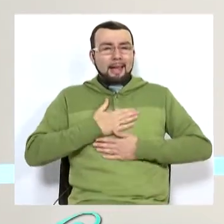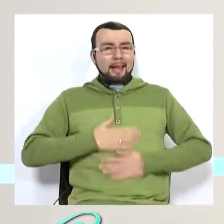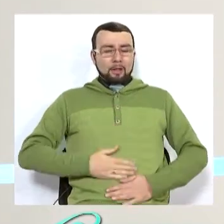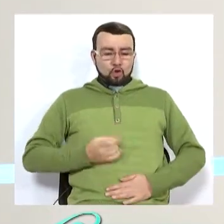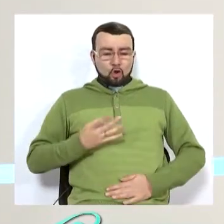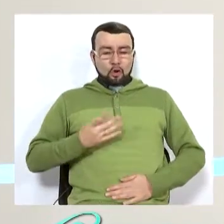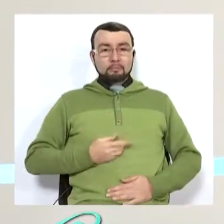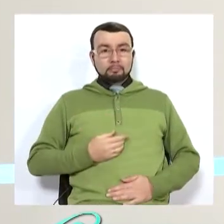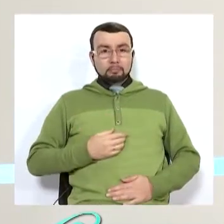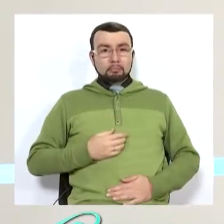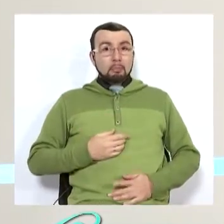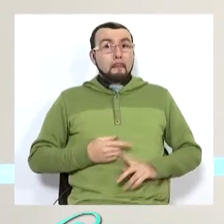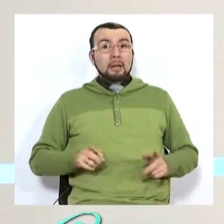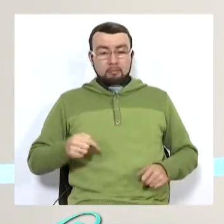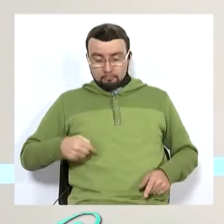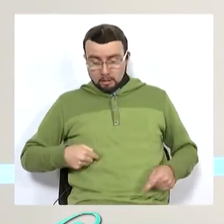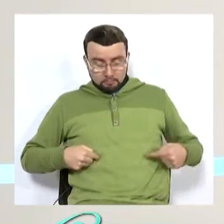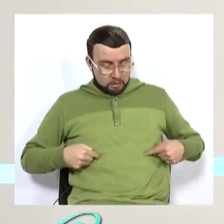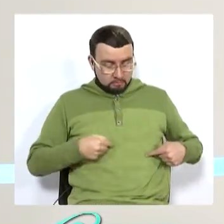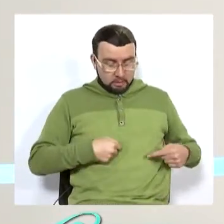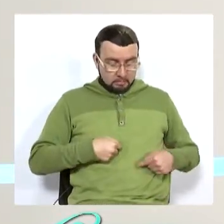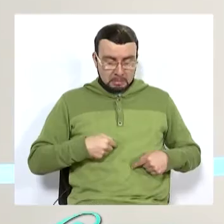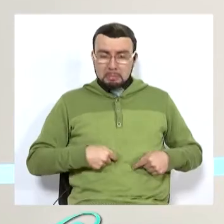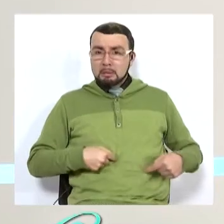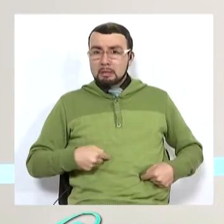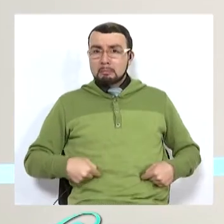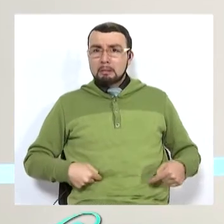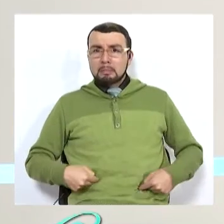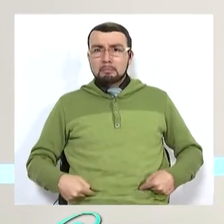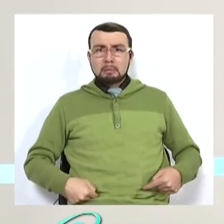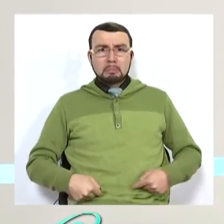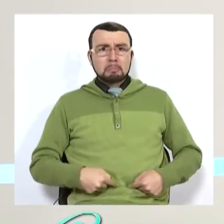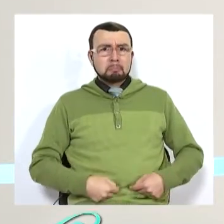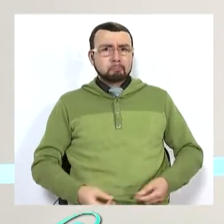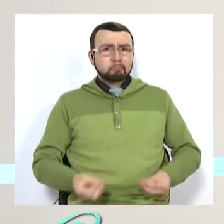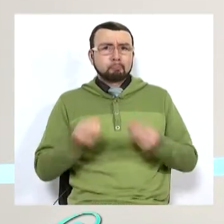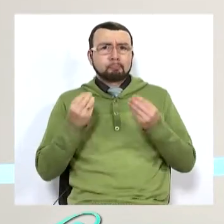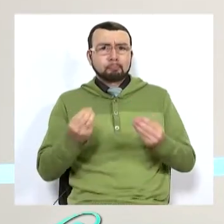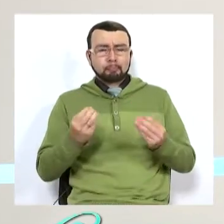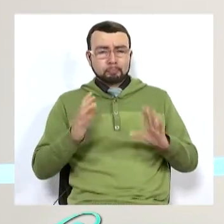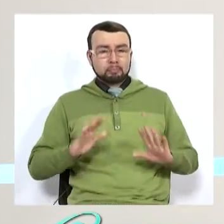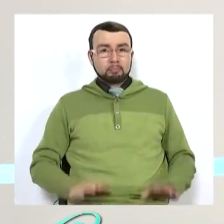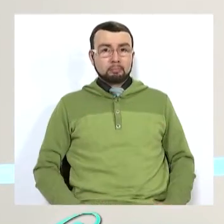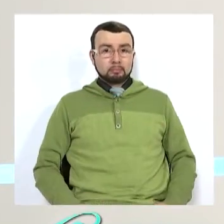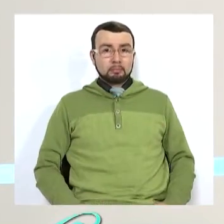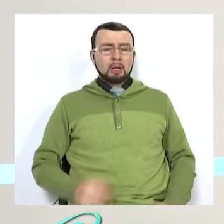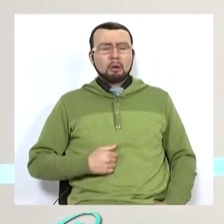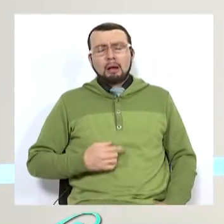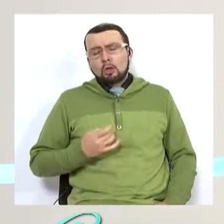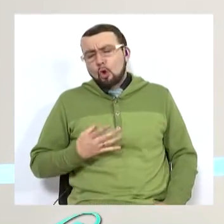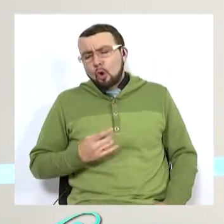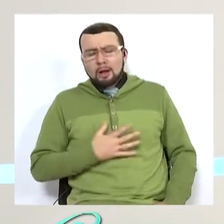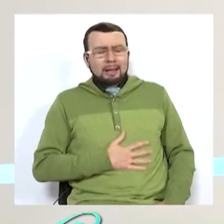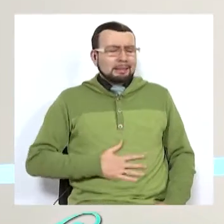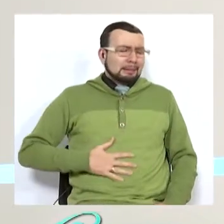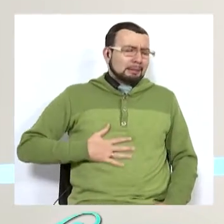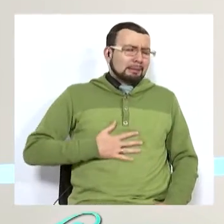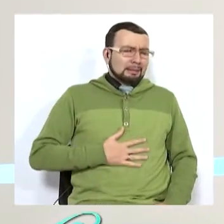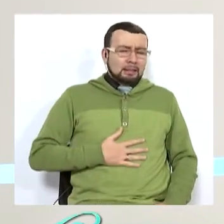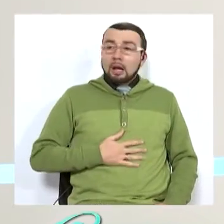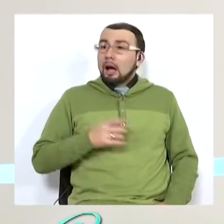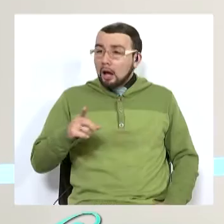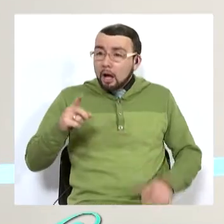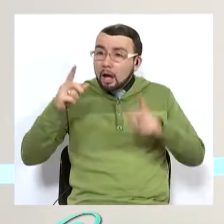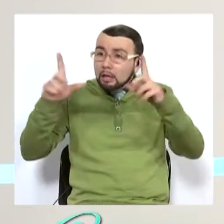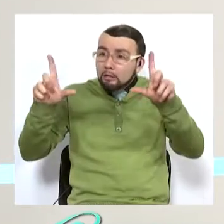tan grande de la cantidad de cosas que hay en el abdomen. Y entonces me tomo un medicamento porque escuché la